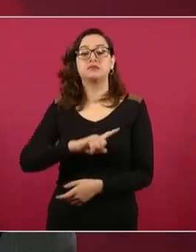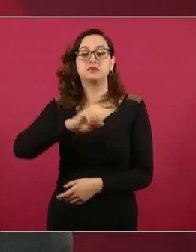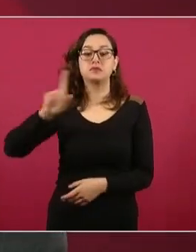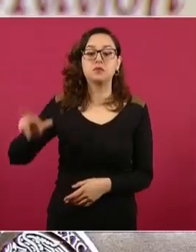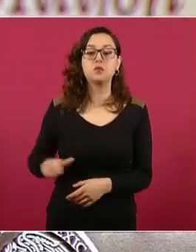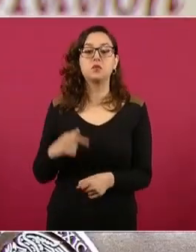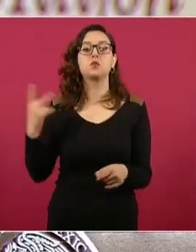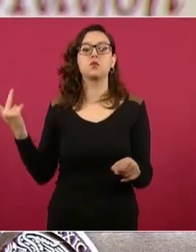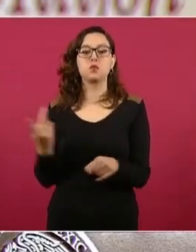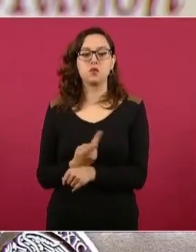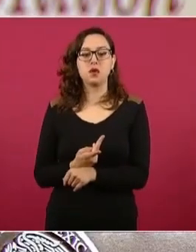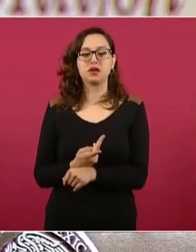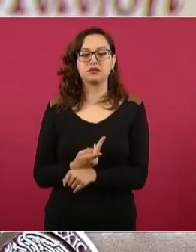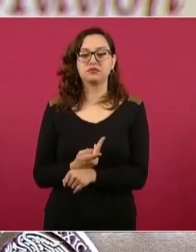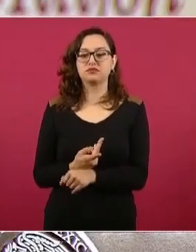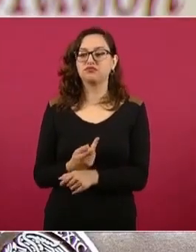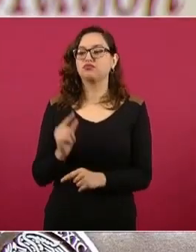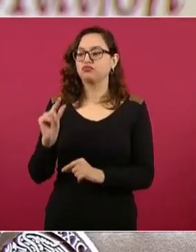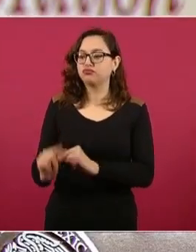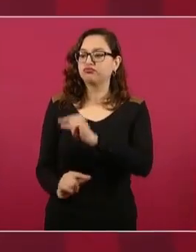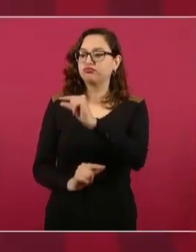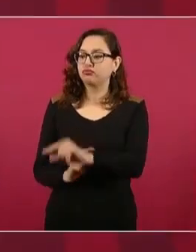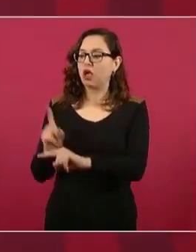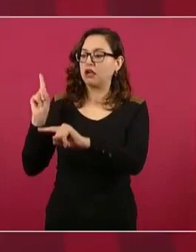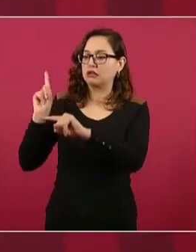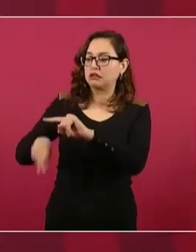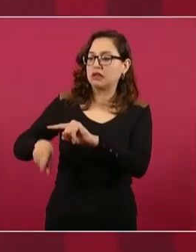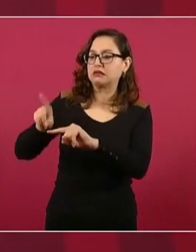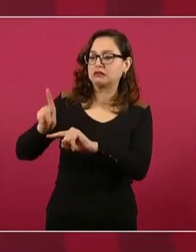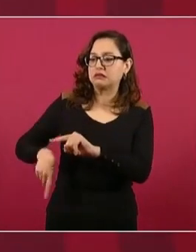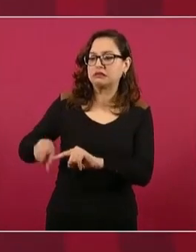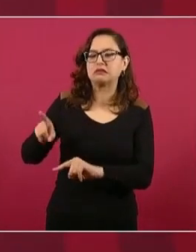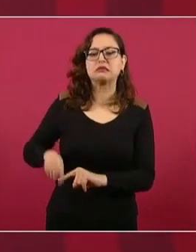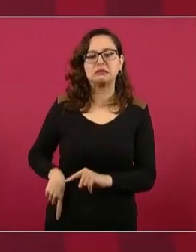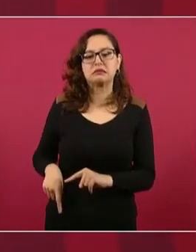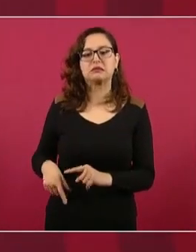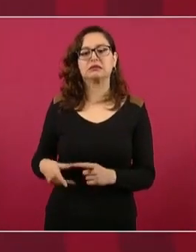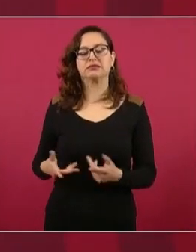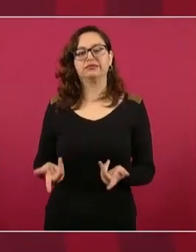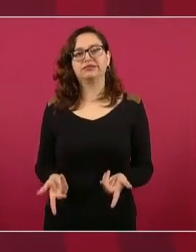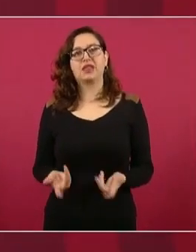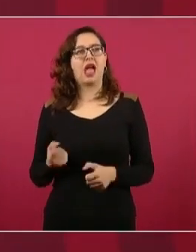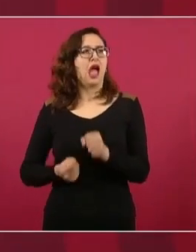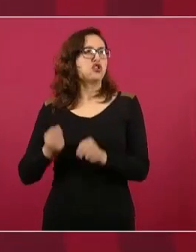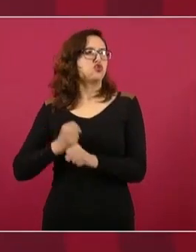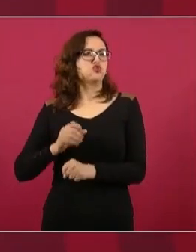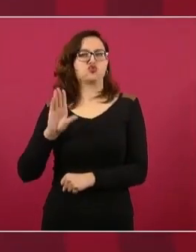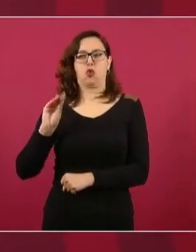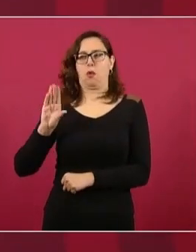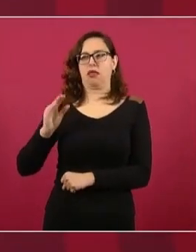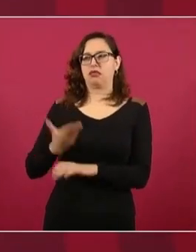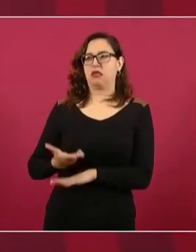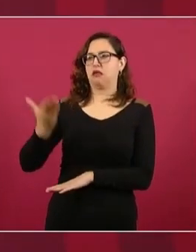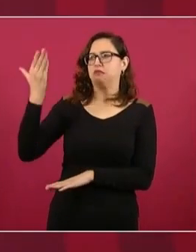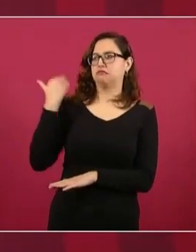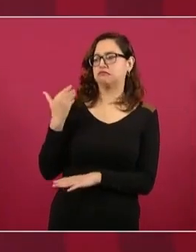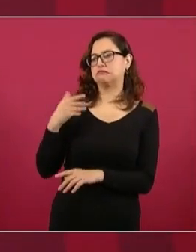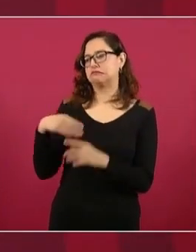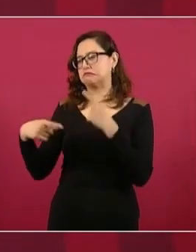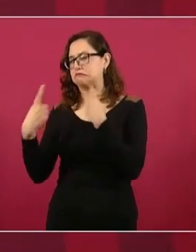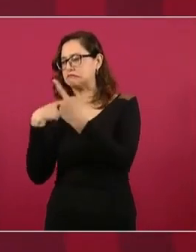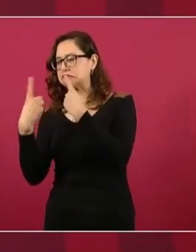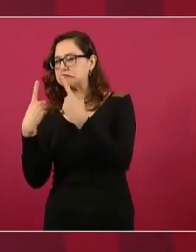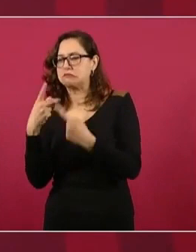empezó es a desmantelar. En los 90 todavía había debates políticos sobre privatizar o no